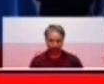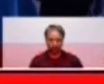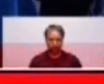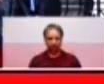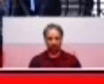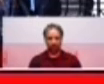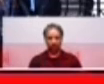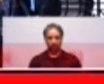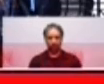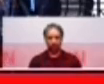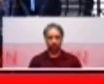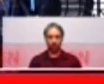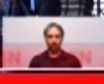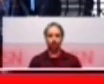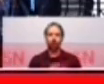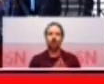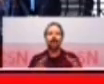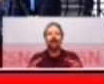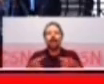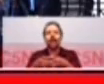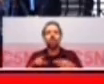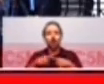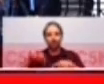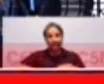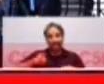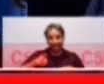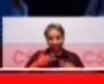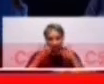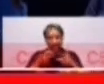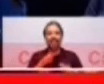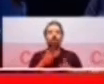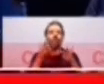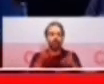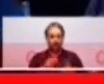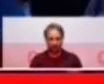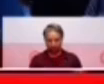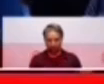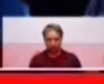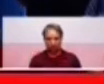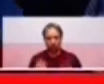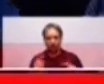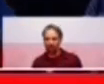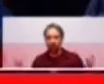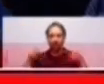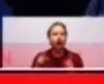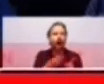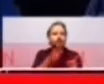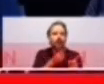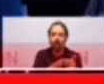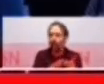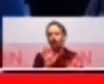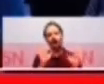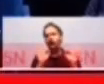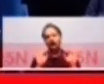profundizar su indigencia los entonces para ellos el sector que no estaba en la pobreza va a caer en la pobreza va a caer en la pobreza ahora el